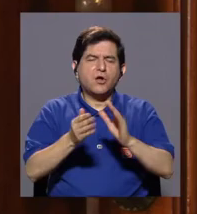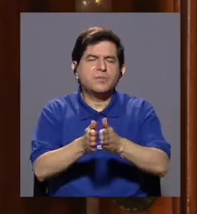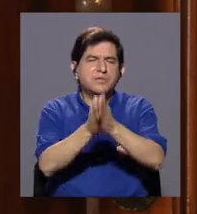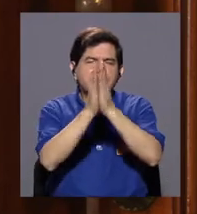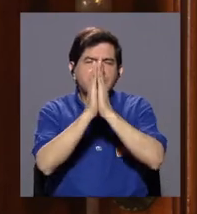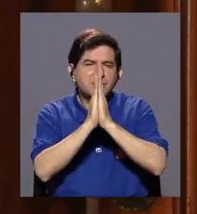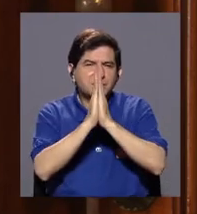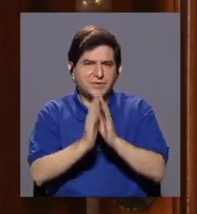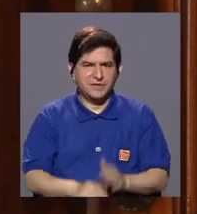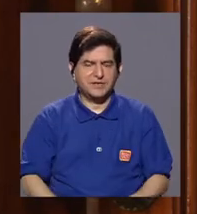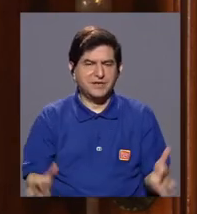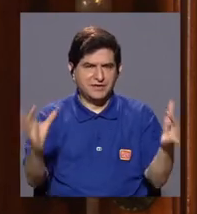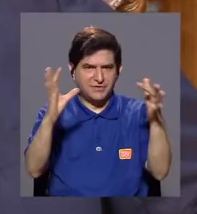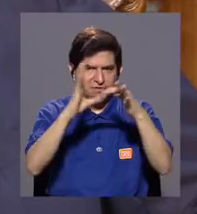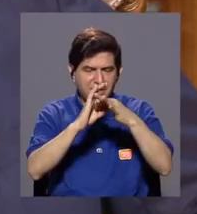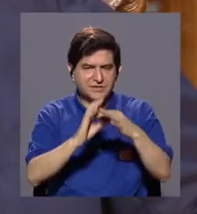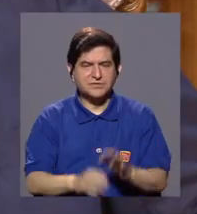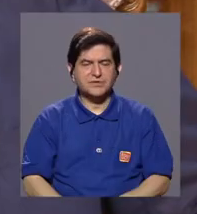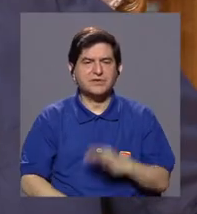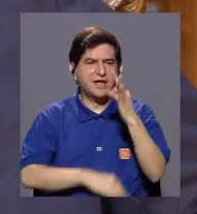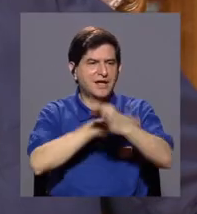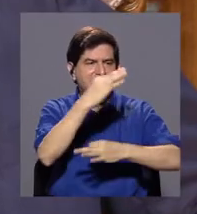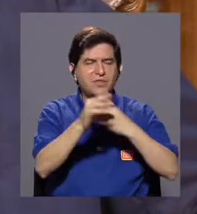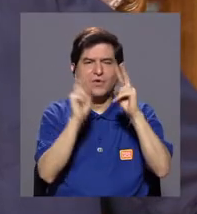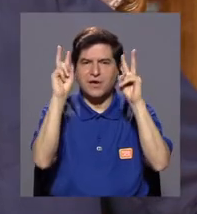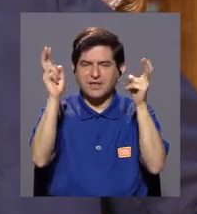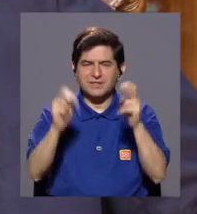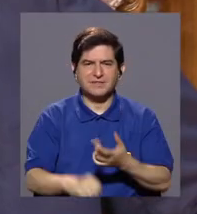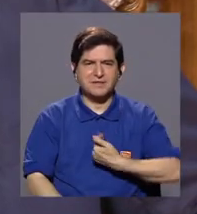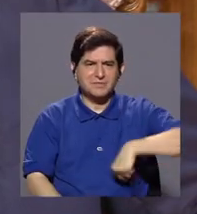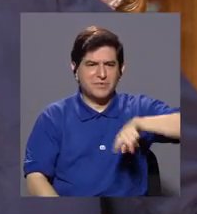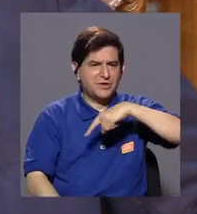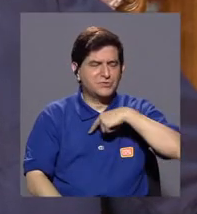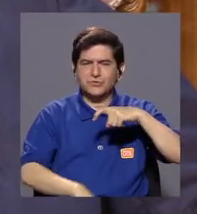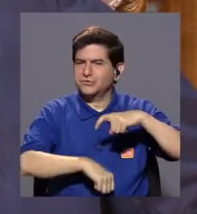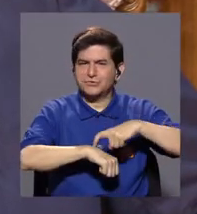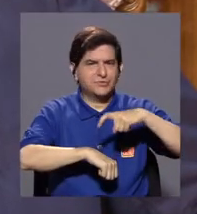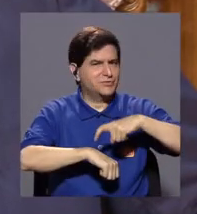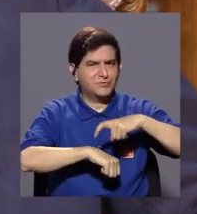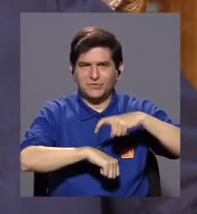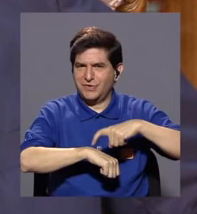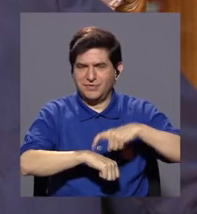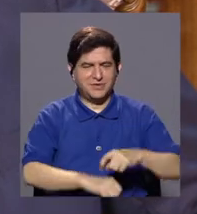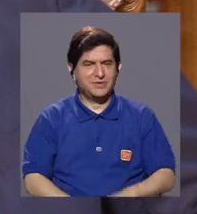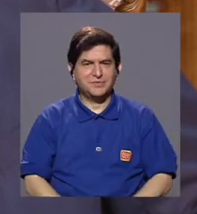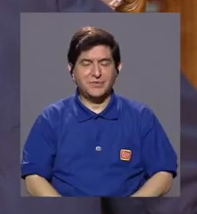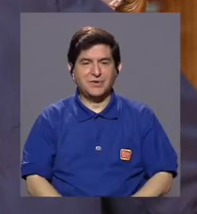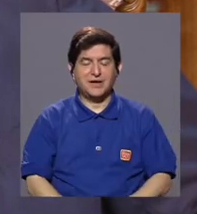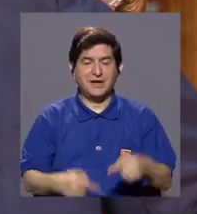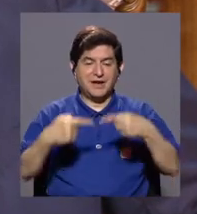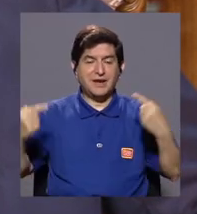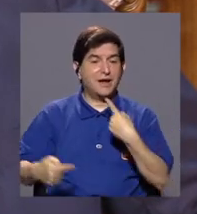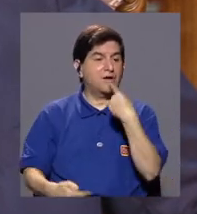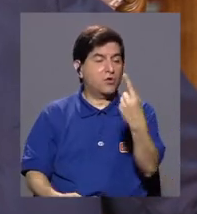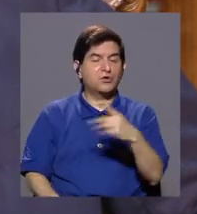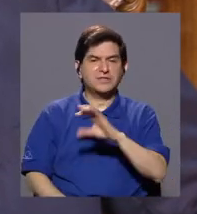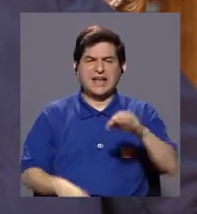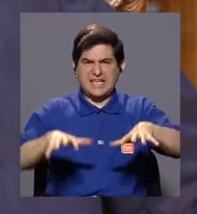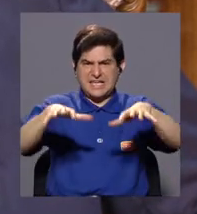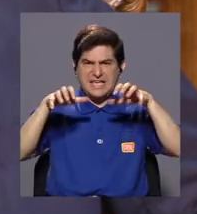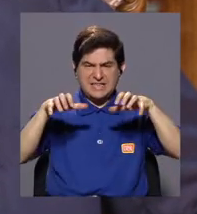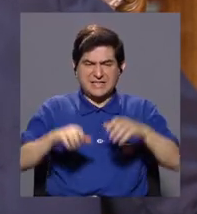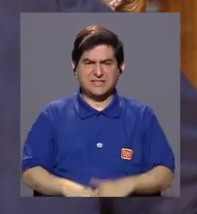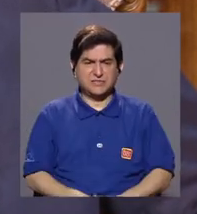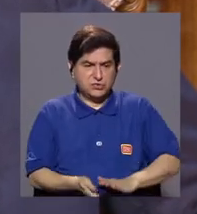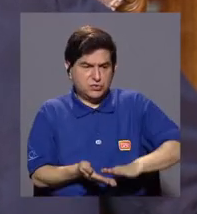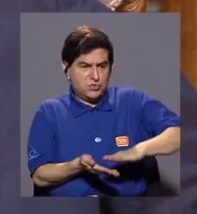quería pedirles es sobre este tipo de temas. No estamos en una época en que las contradicciones y las tensiones